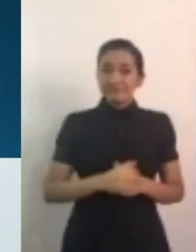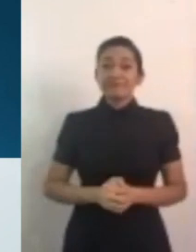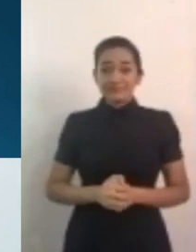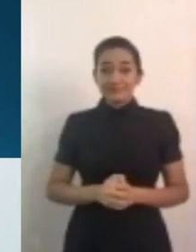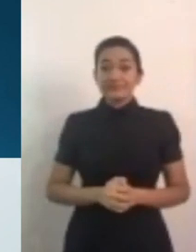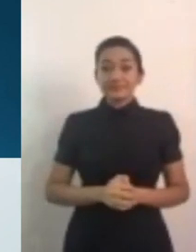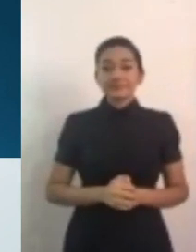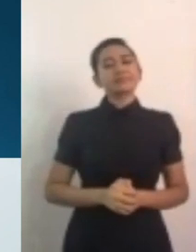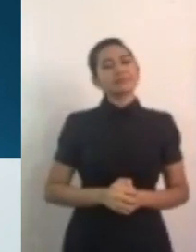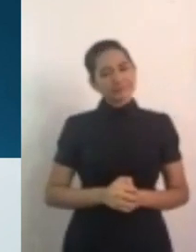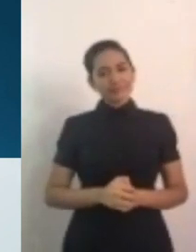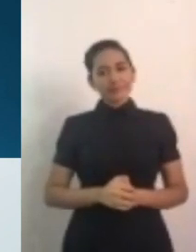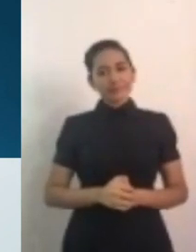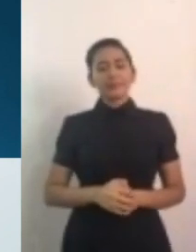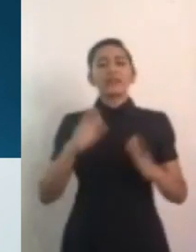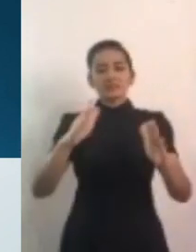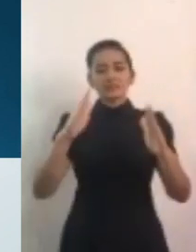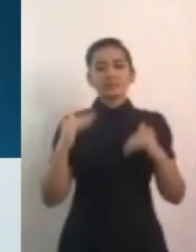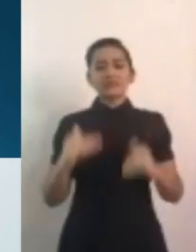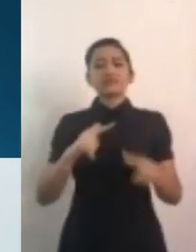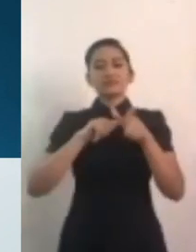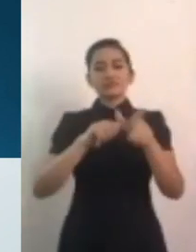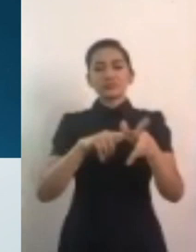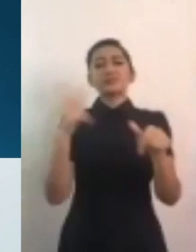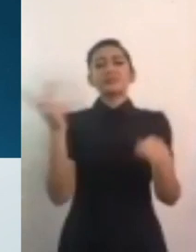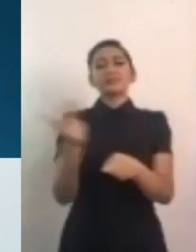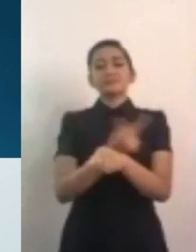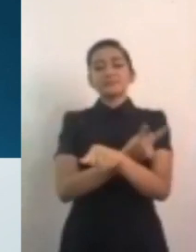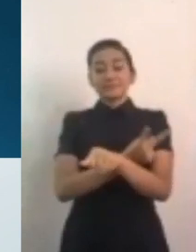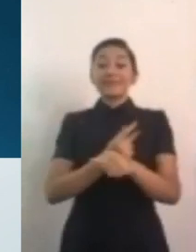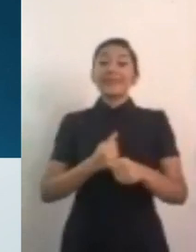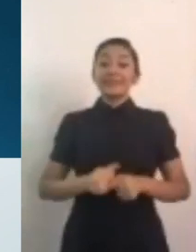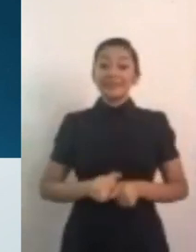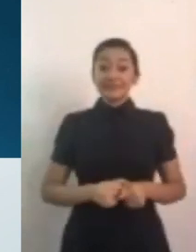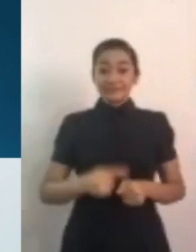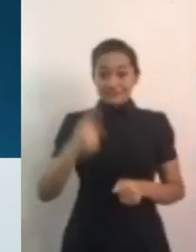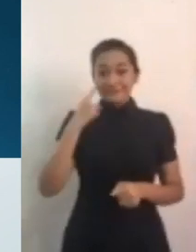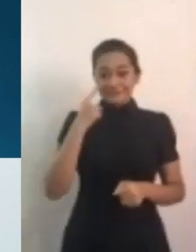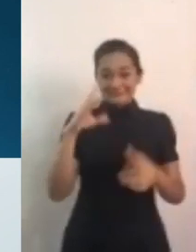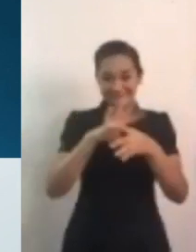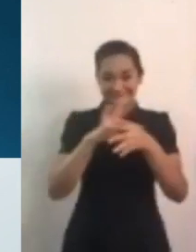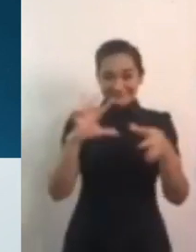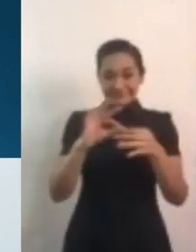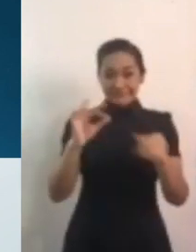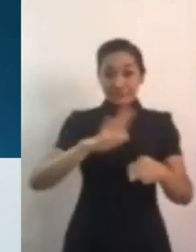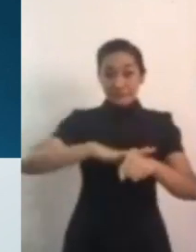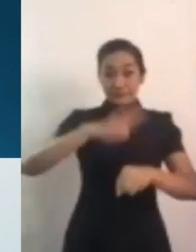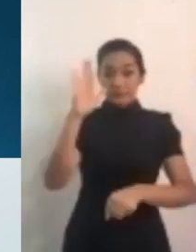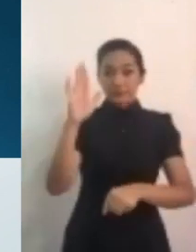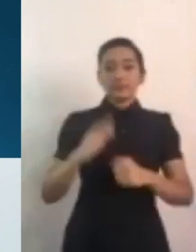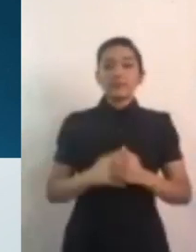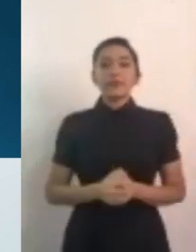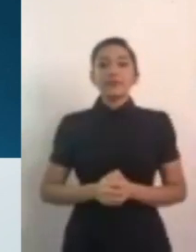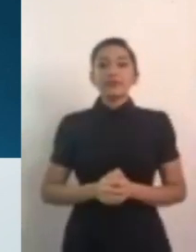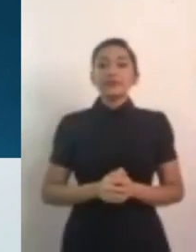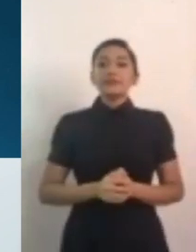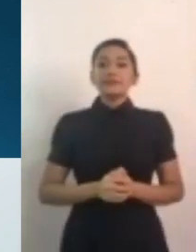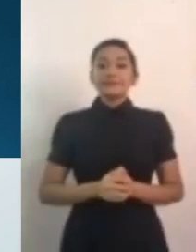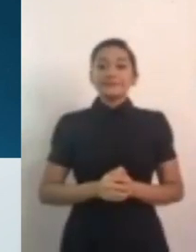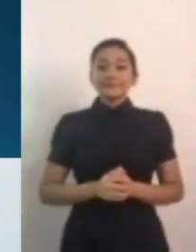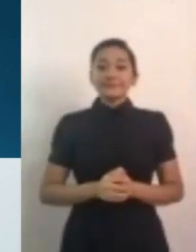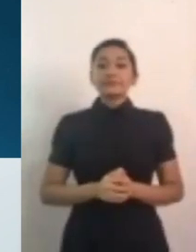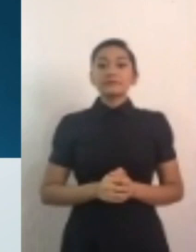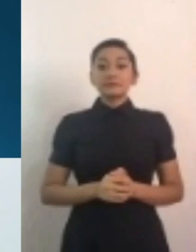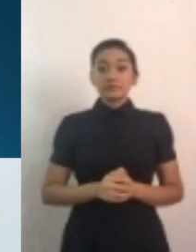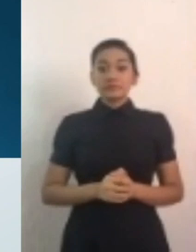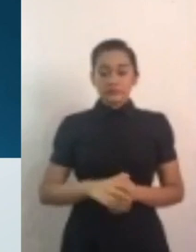más sutiles que de hecho es importante mencionar que son más frecuentes. Entre otras es